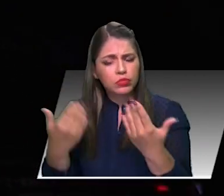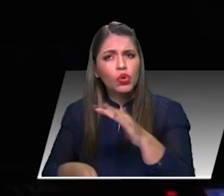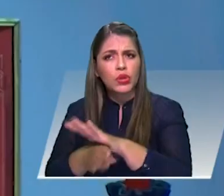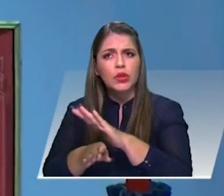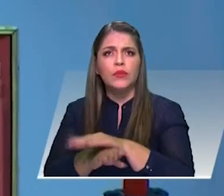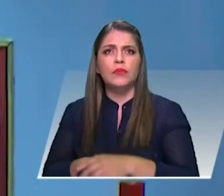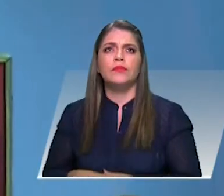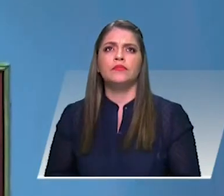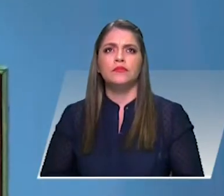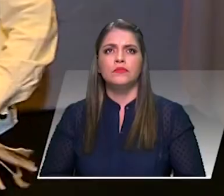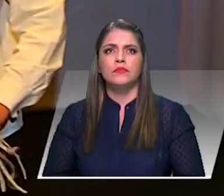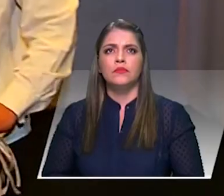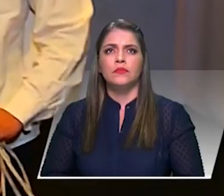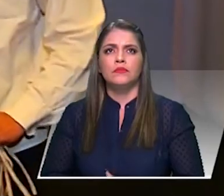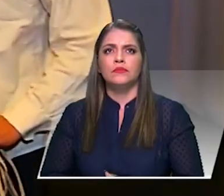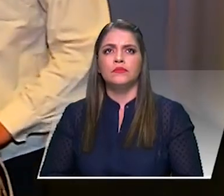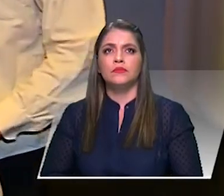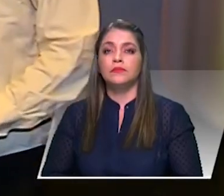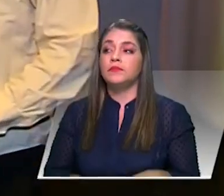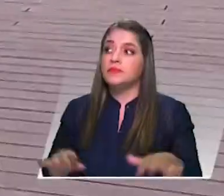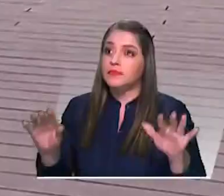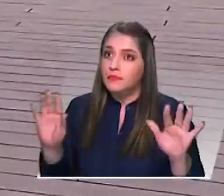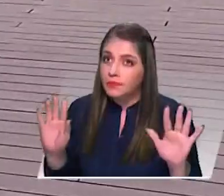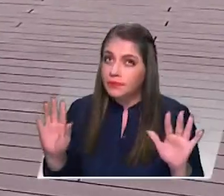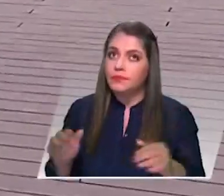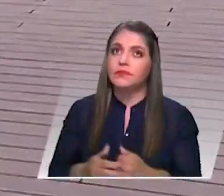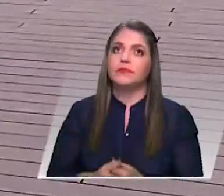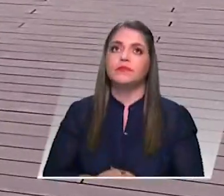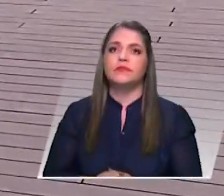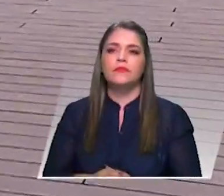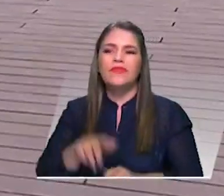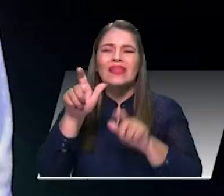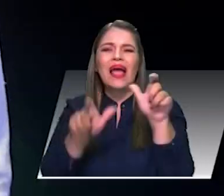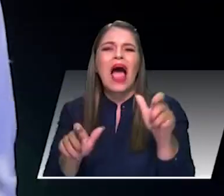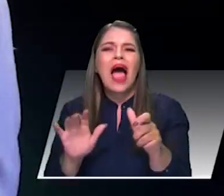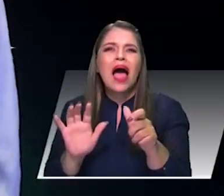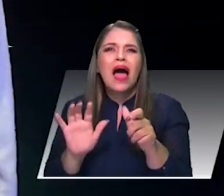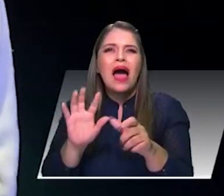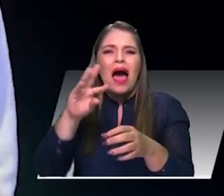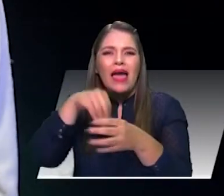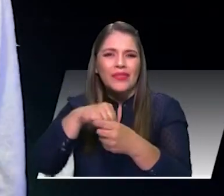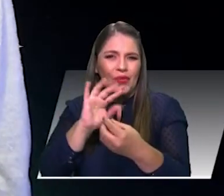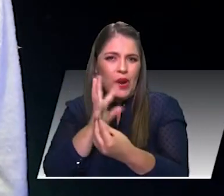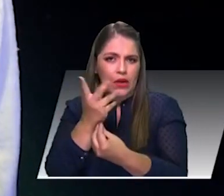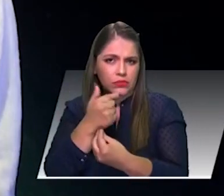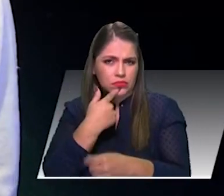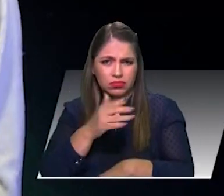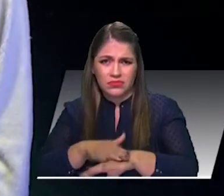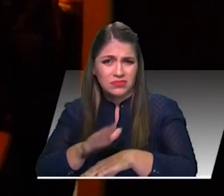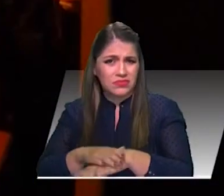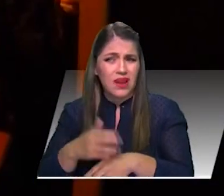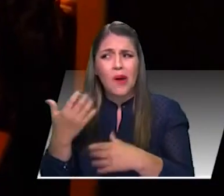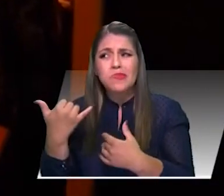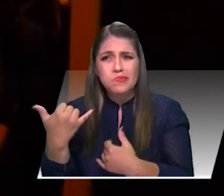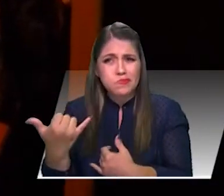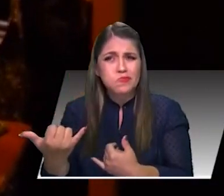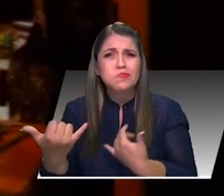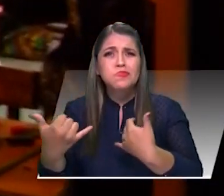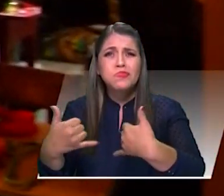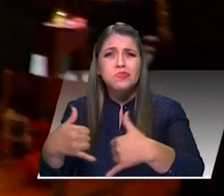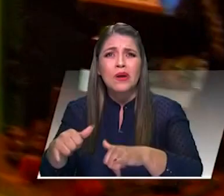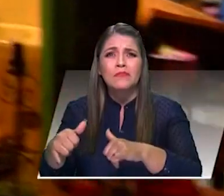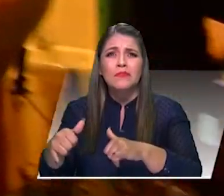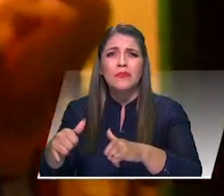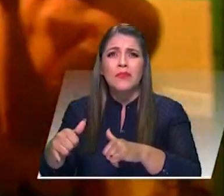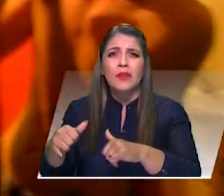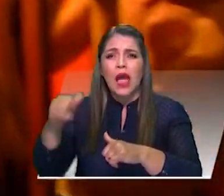resultados. Mientras tanto, los artistas manifiestan que el principal síntoma permanece y es preocupante la falta de diálogo